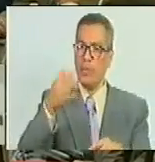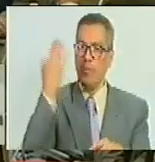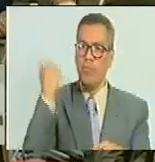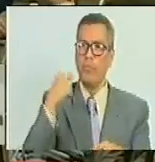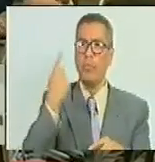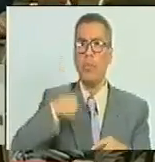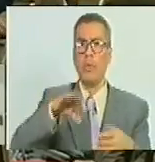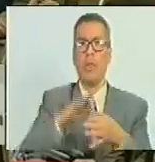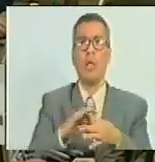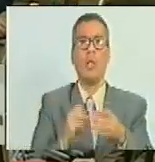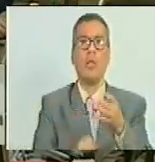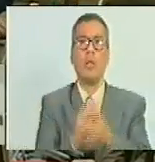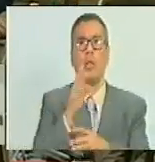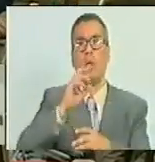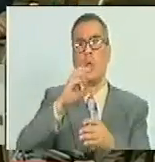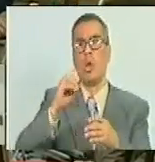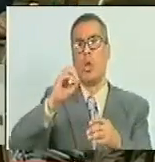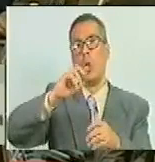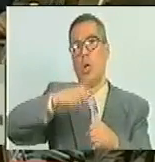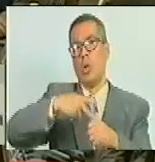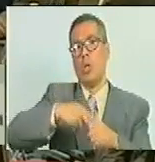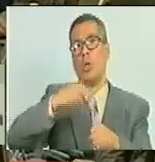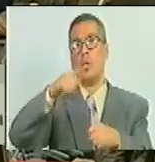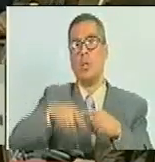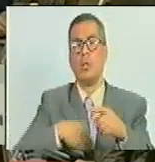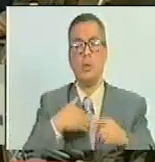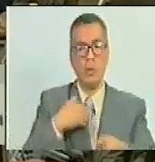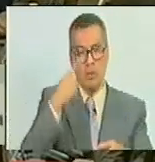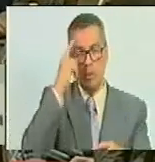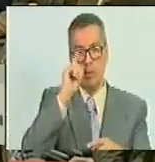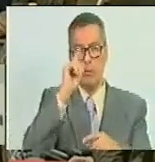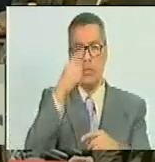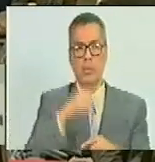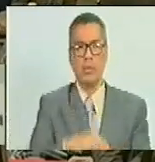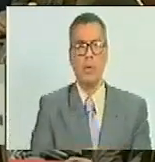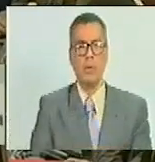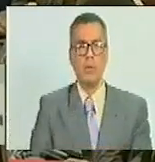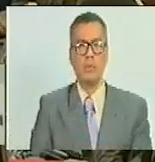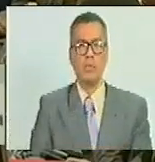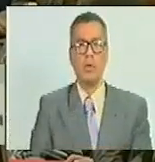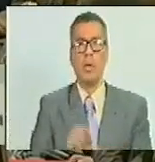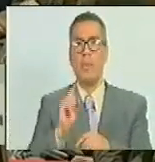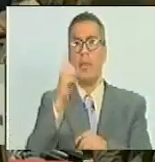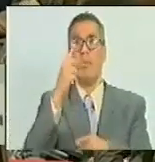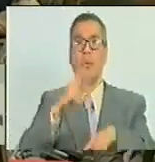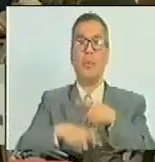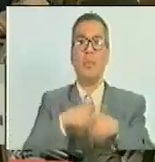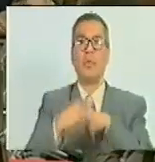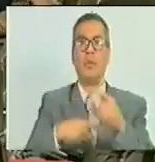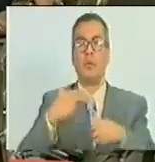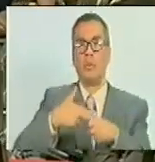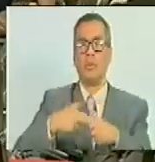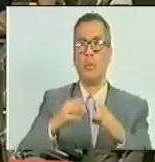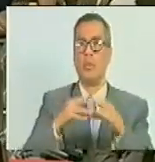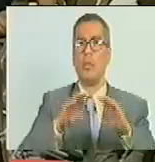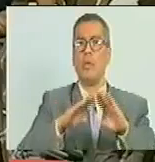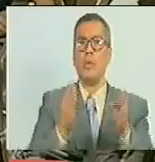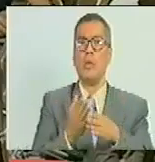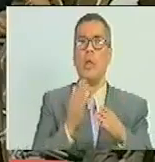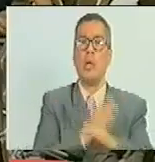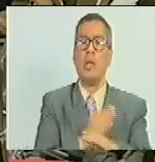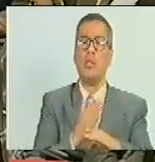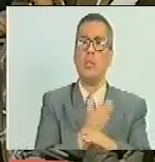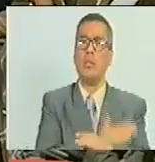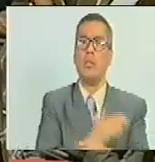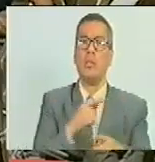Somos socios fundadores de la OPET. Es Arabia Saudita quien fuera el primer productor de petróleo del mundo antes de que